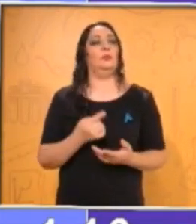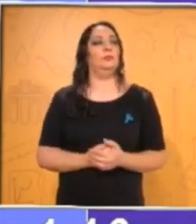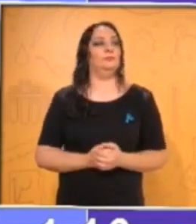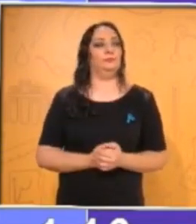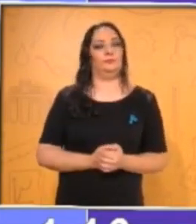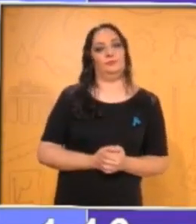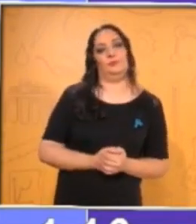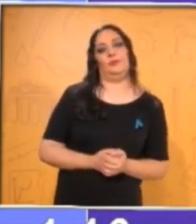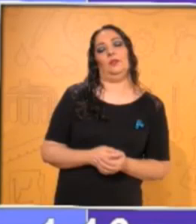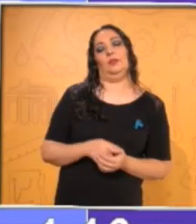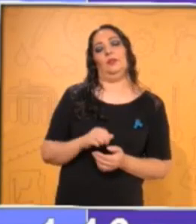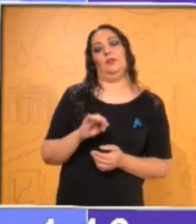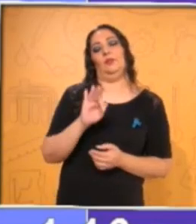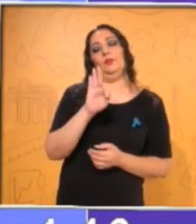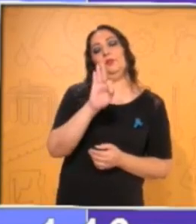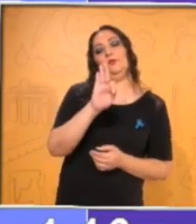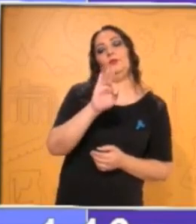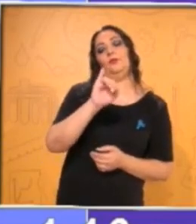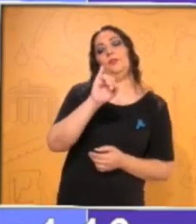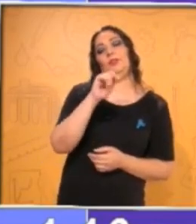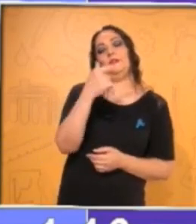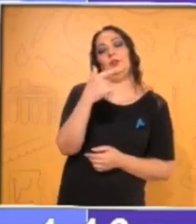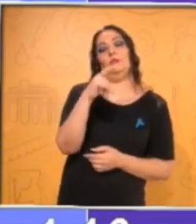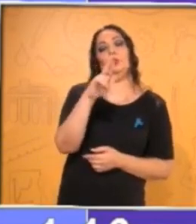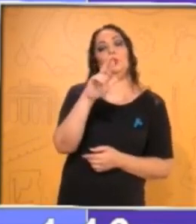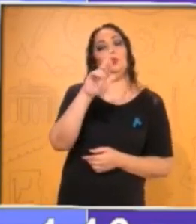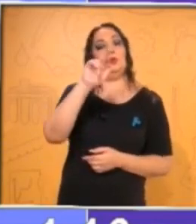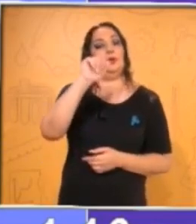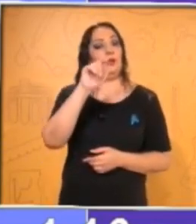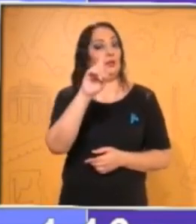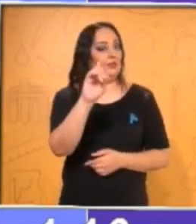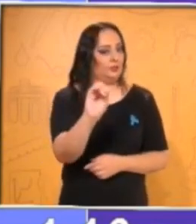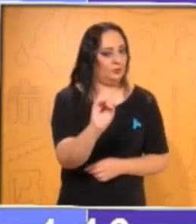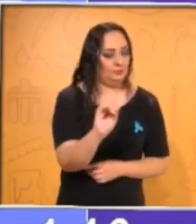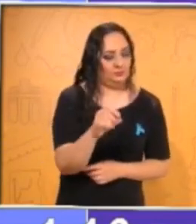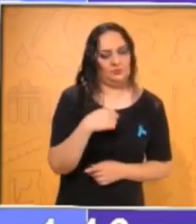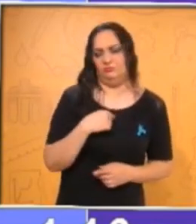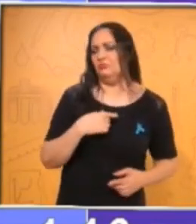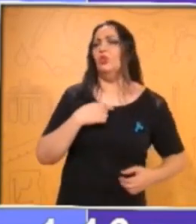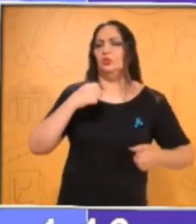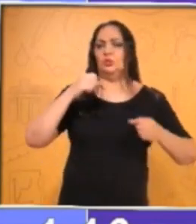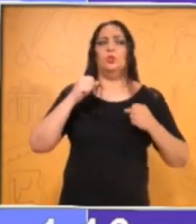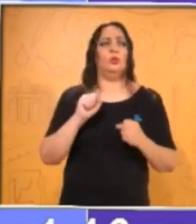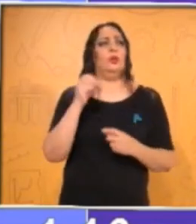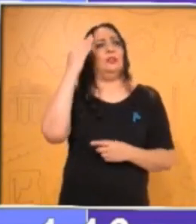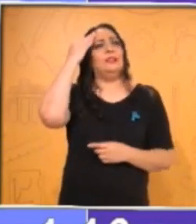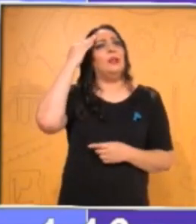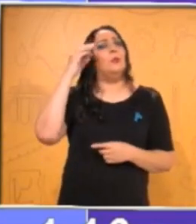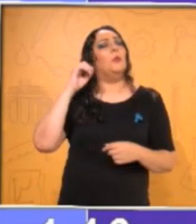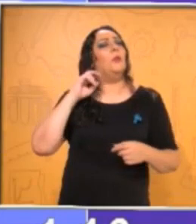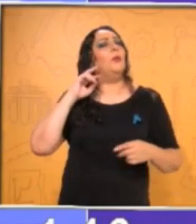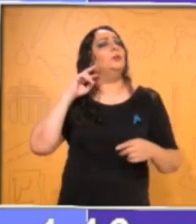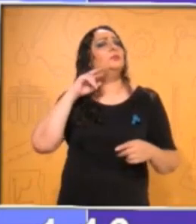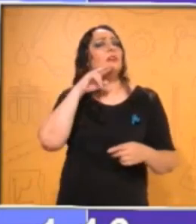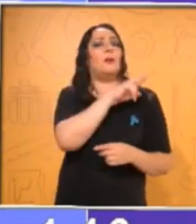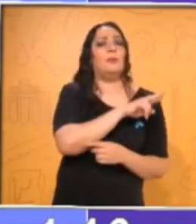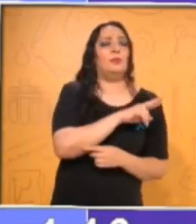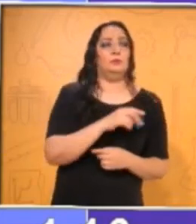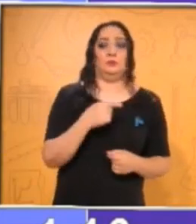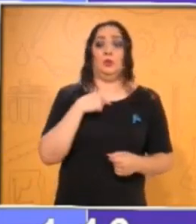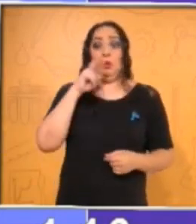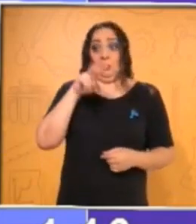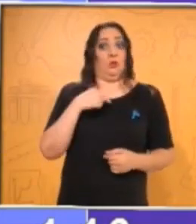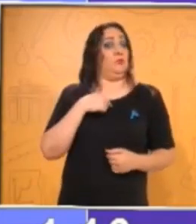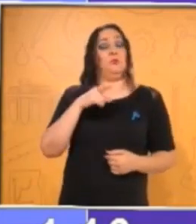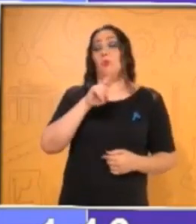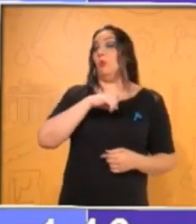Maestro. Figurado. Figurado, sí. ¿Seguro, muy bien. Maestro? Sí, pues el tiempo corre más rápido que tus deseos. Pues yo nunca he visto mis deseos